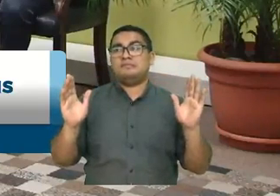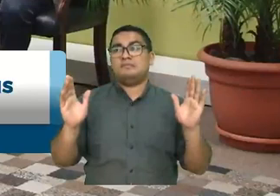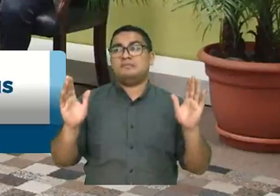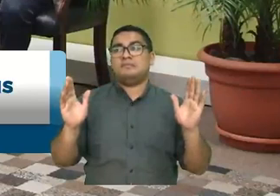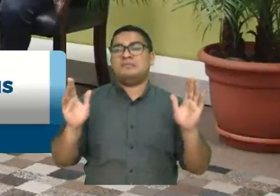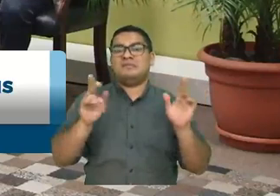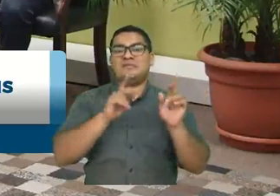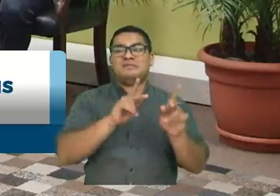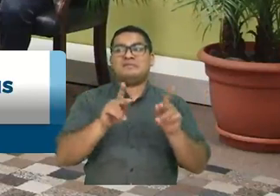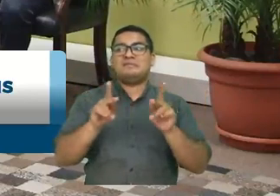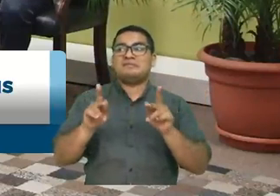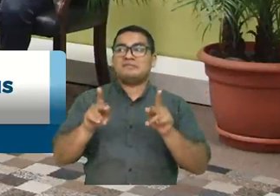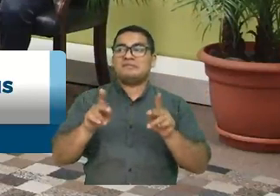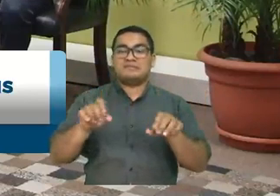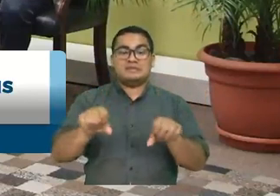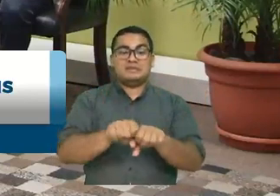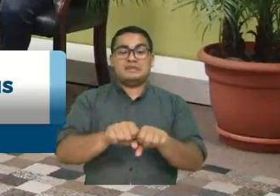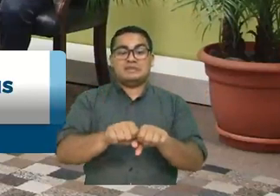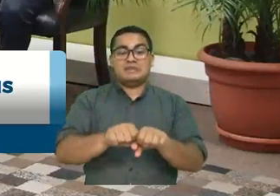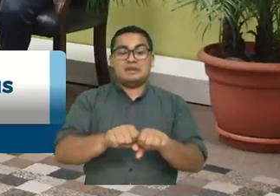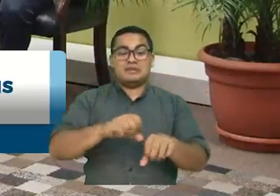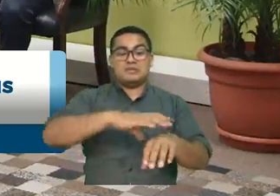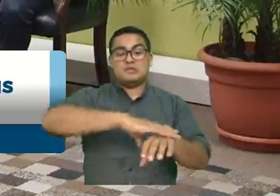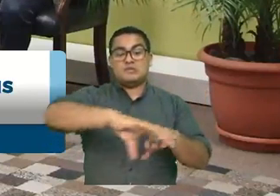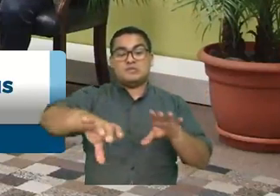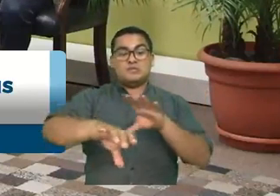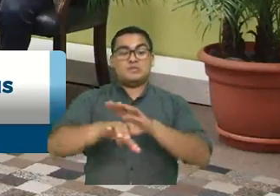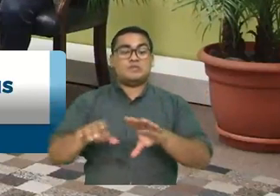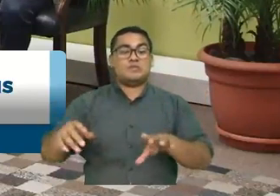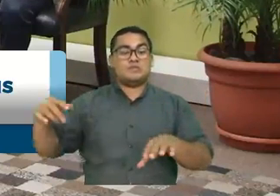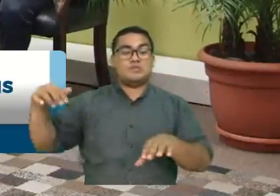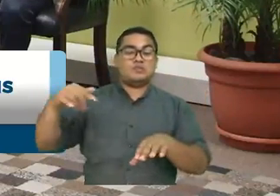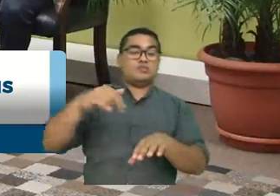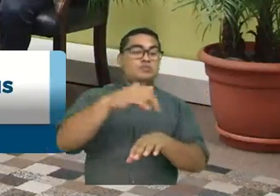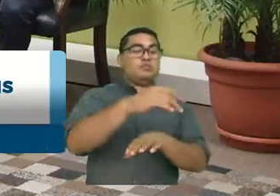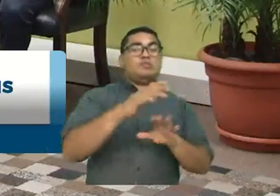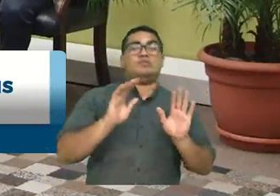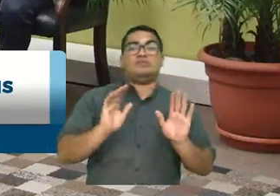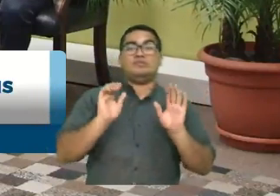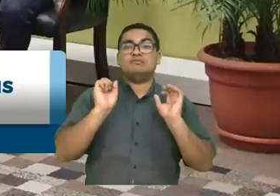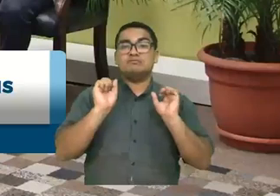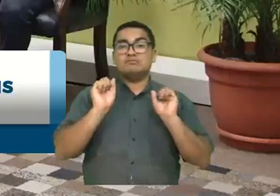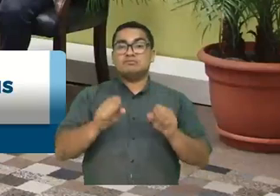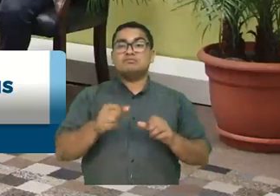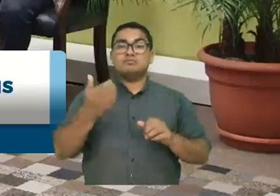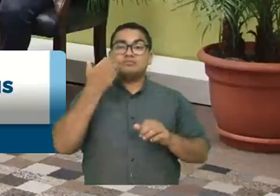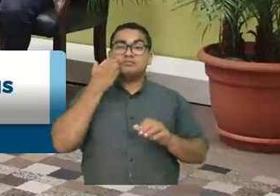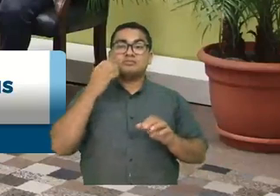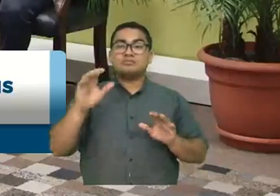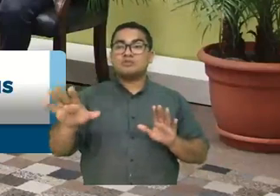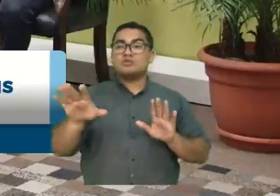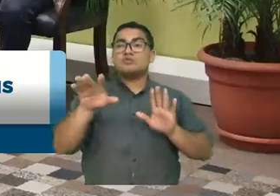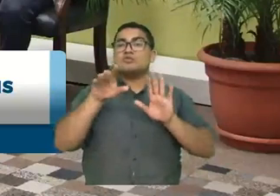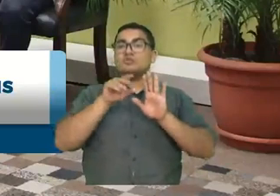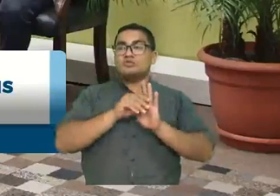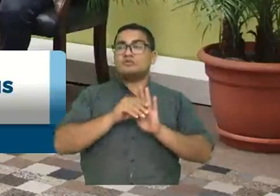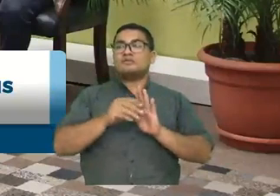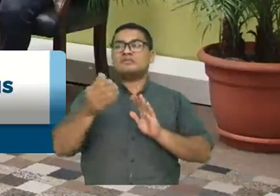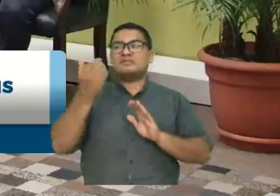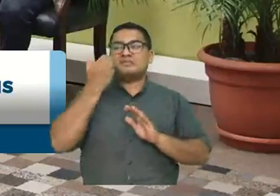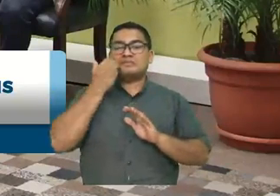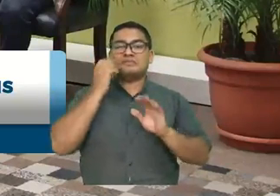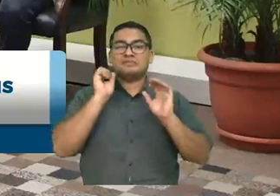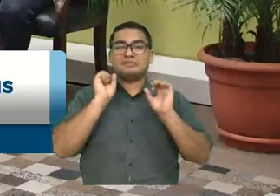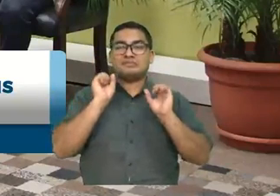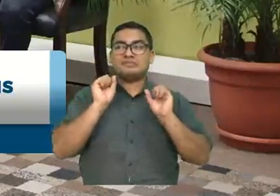gente que viene y se quita los zapatos. Ajá. Y ahí se arriesga a esto que estamos hablando, a que se infecten. Puede ser